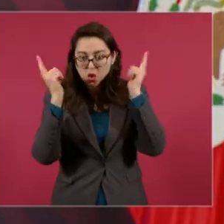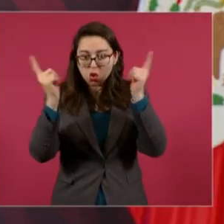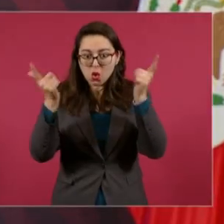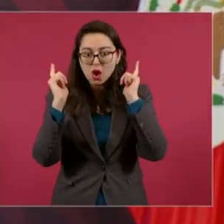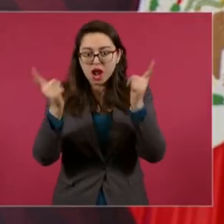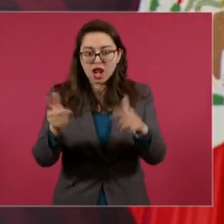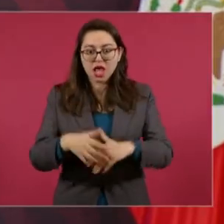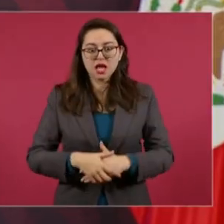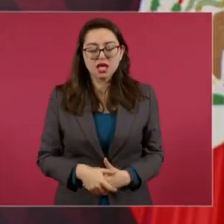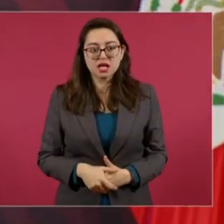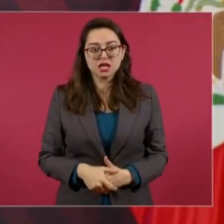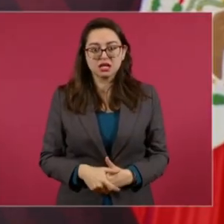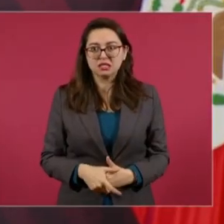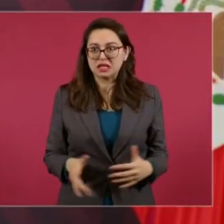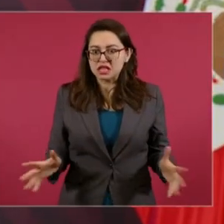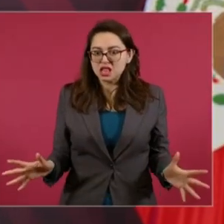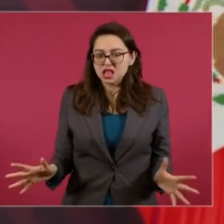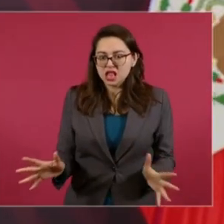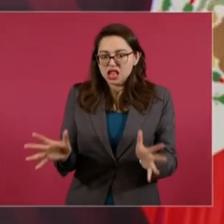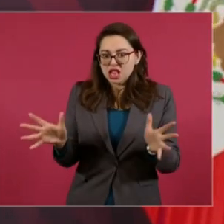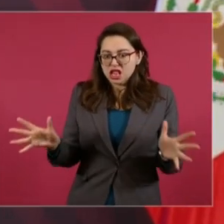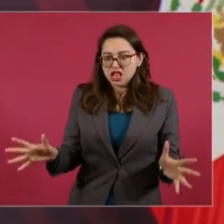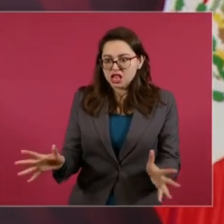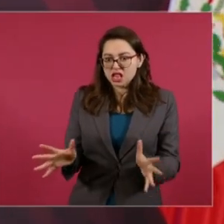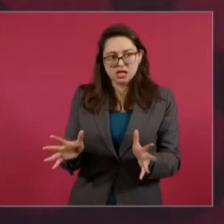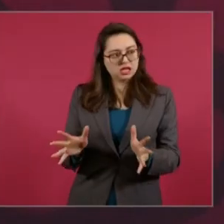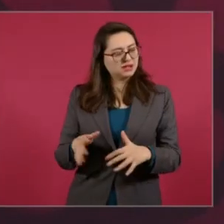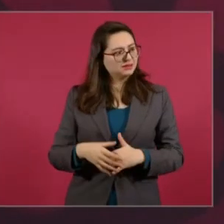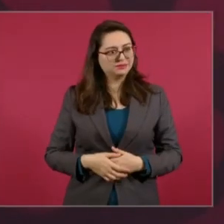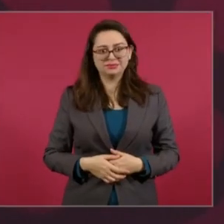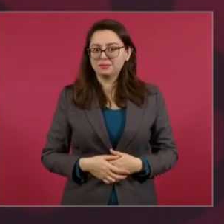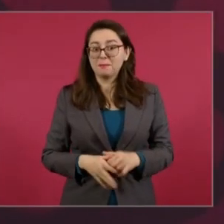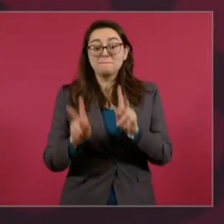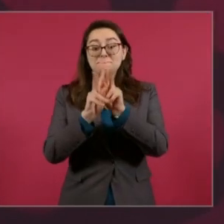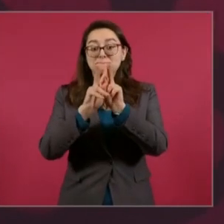no al armamentismo, sí a la paz.